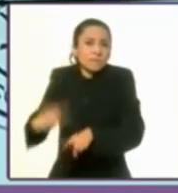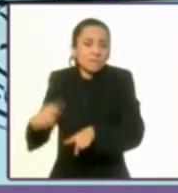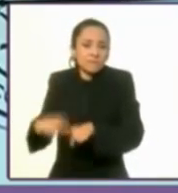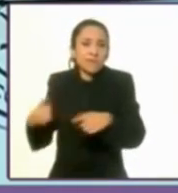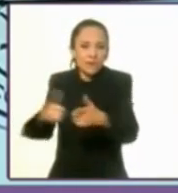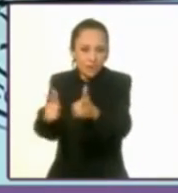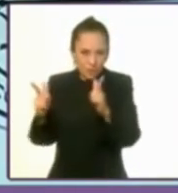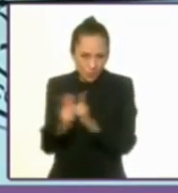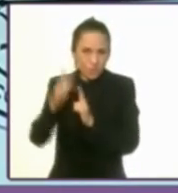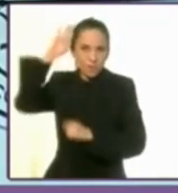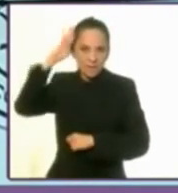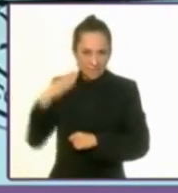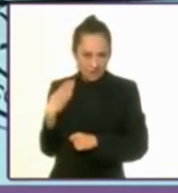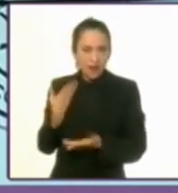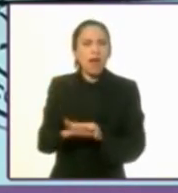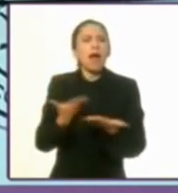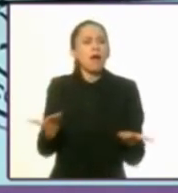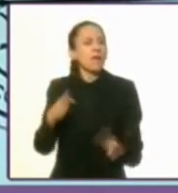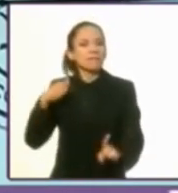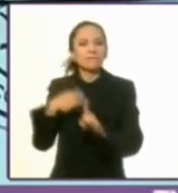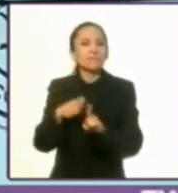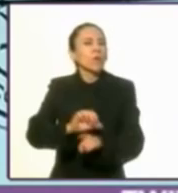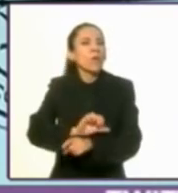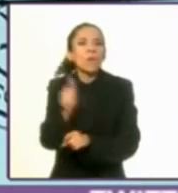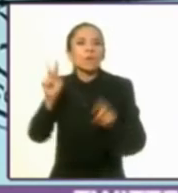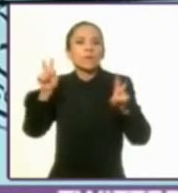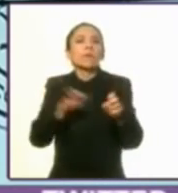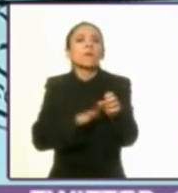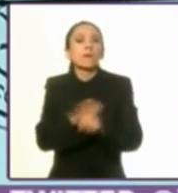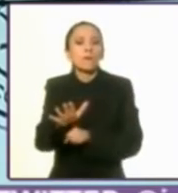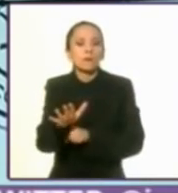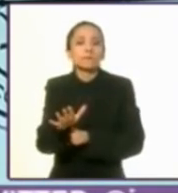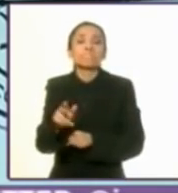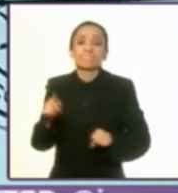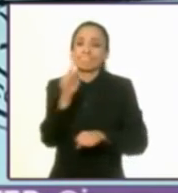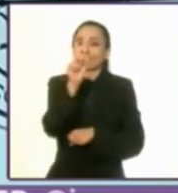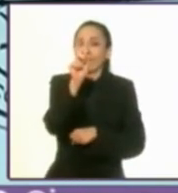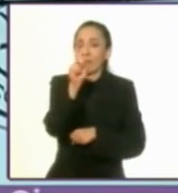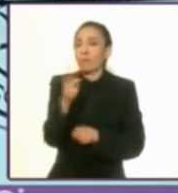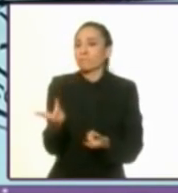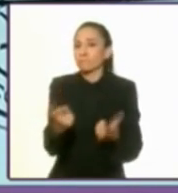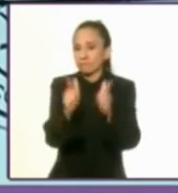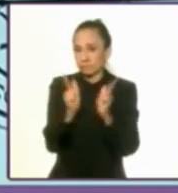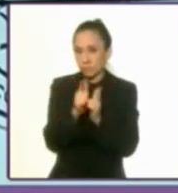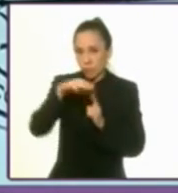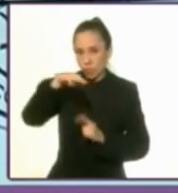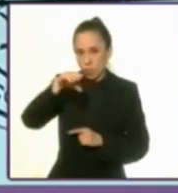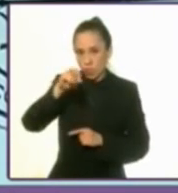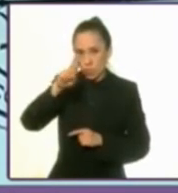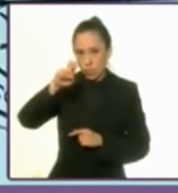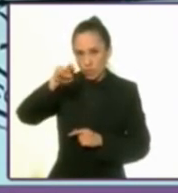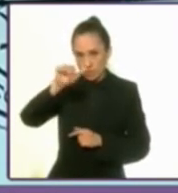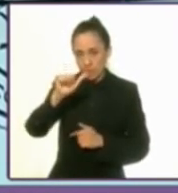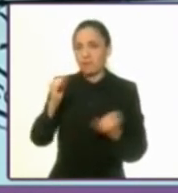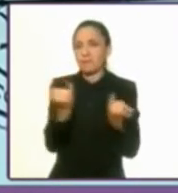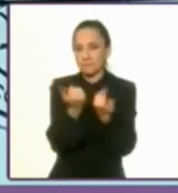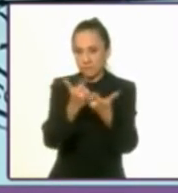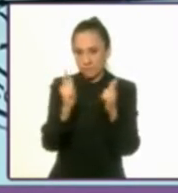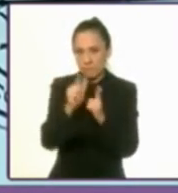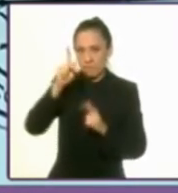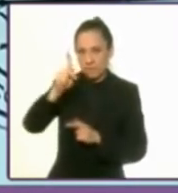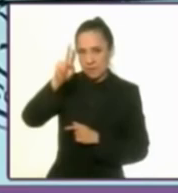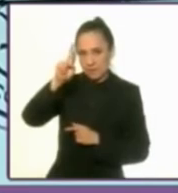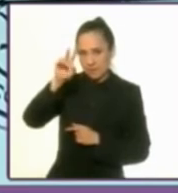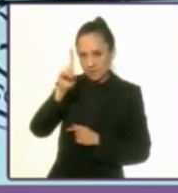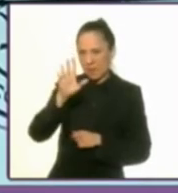desarrollo social el agua que ha pasado con el agua morena y pere de la han condicionado por los